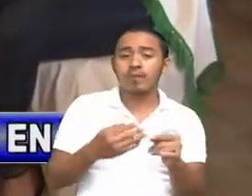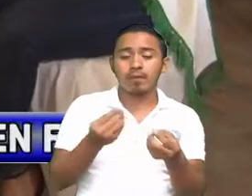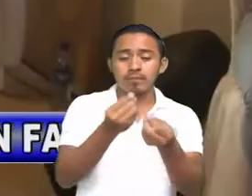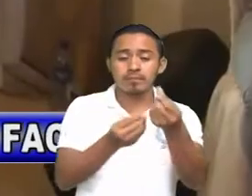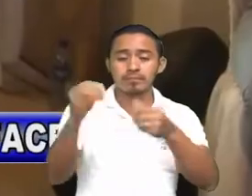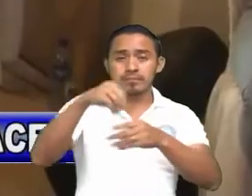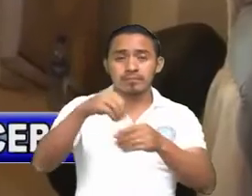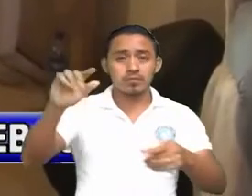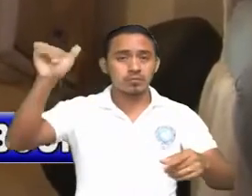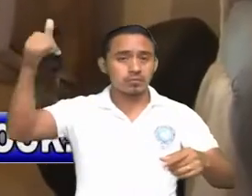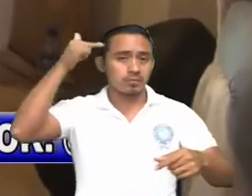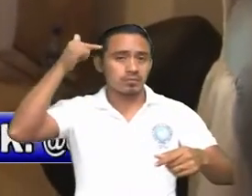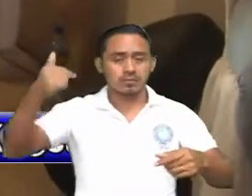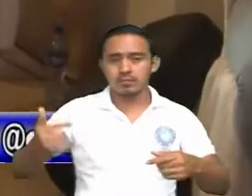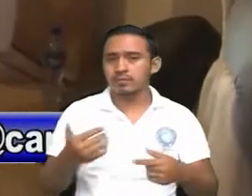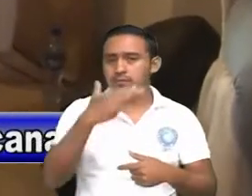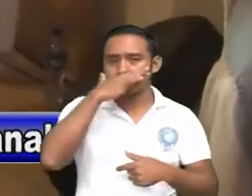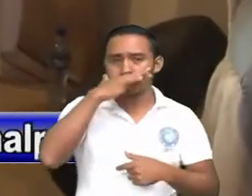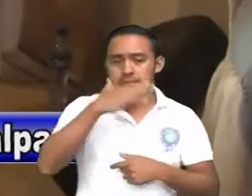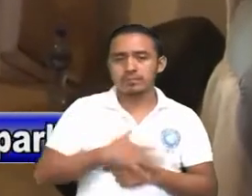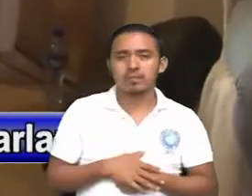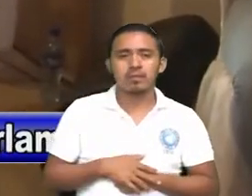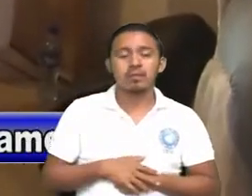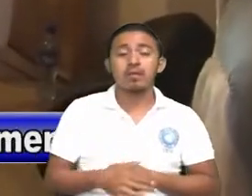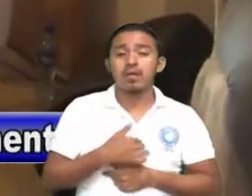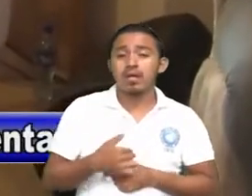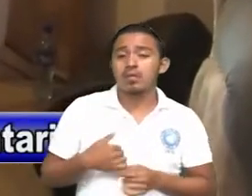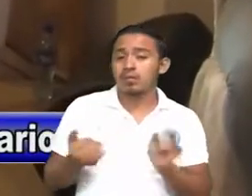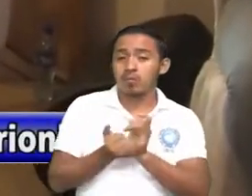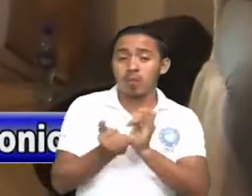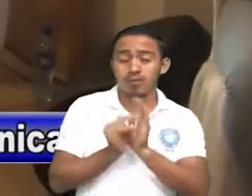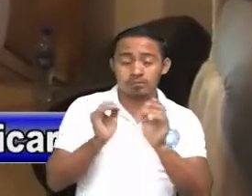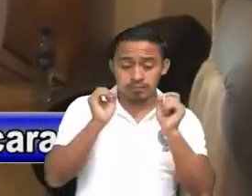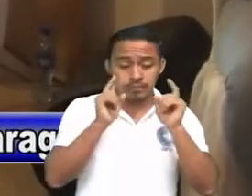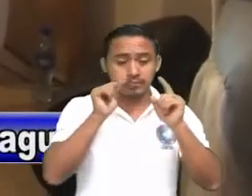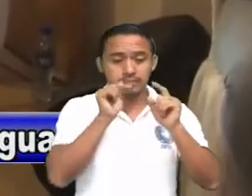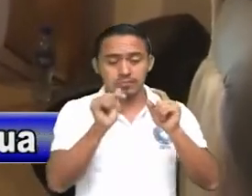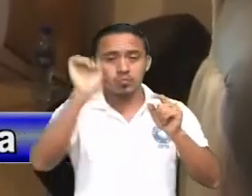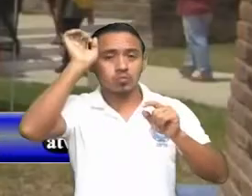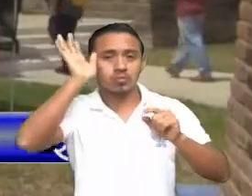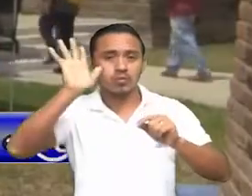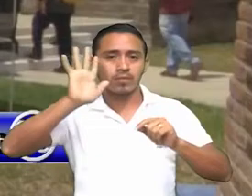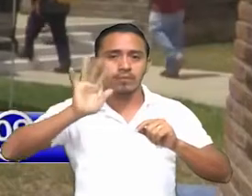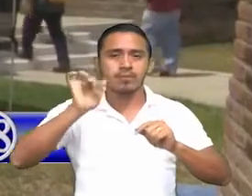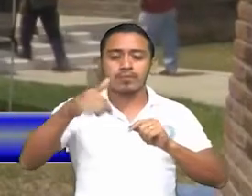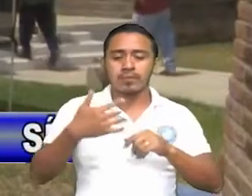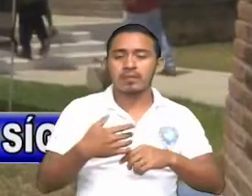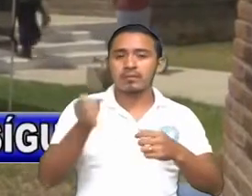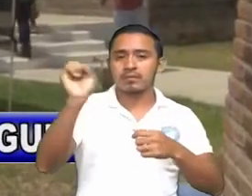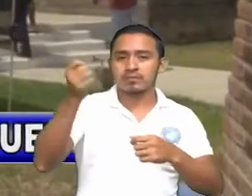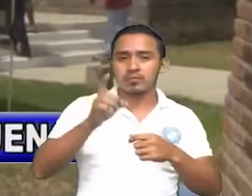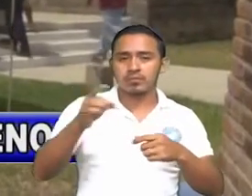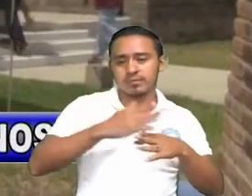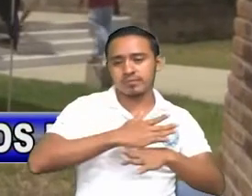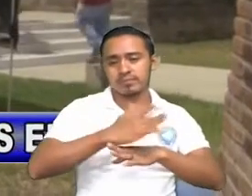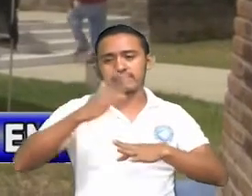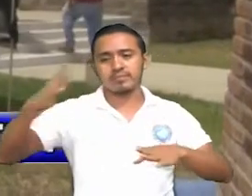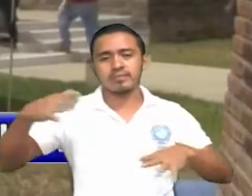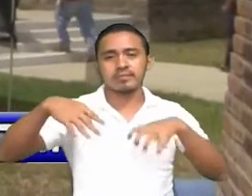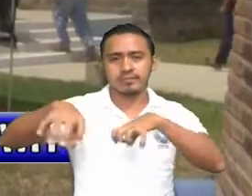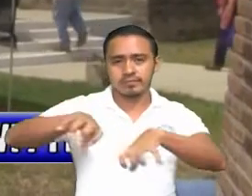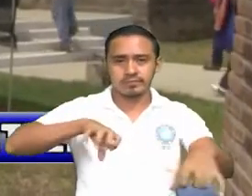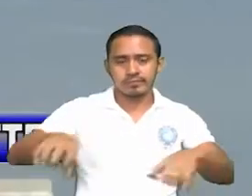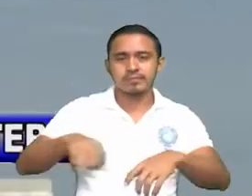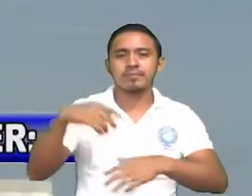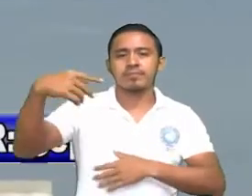gobierno sandinista la han convertido en un atractivo turístico. Aprovechando el fin de semana largo por las efemérides patrias, las